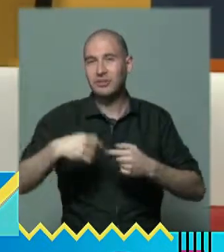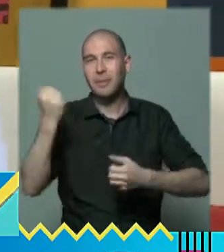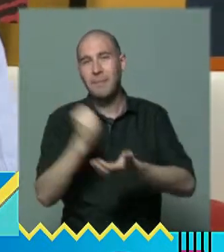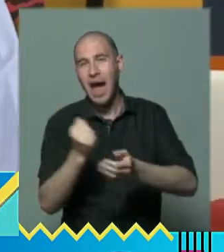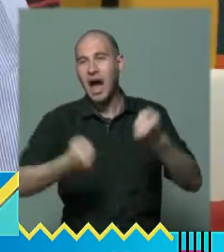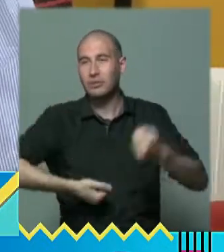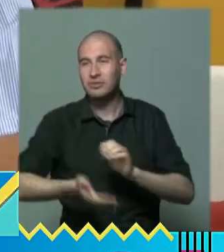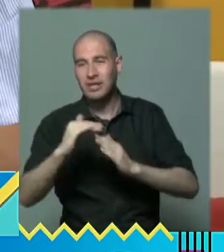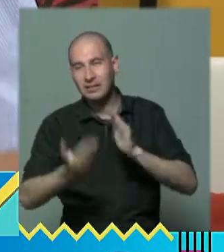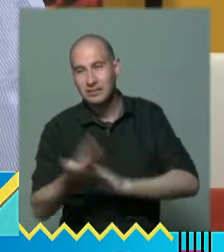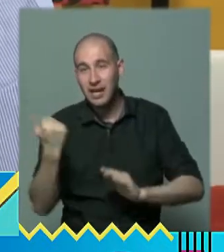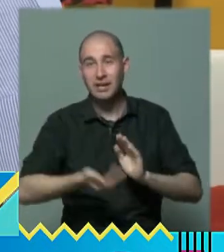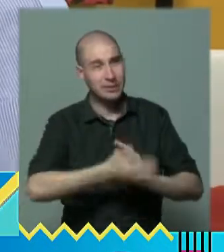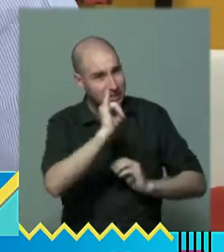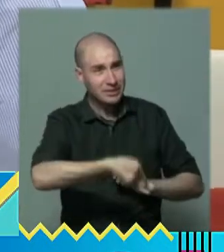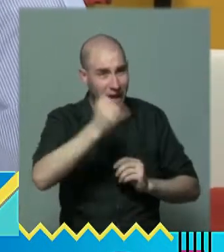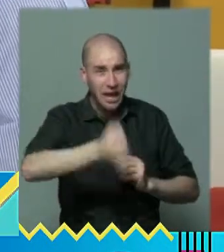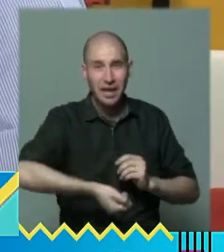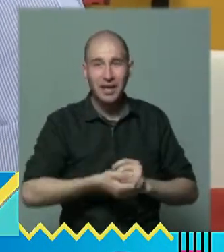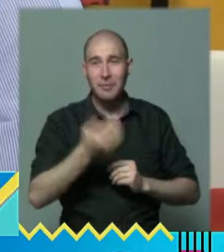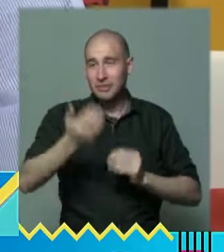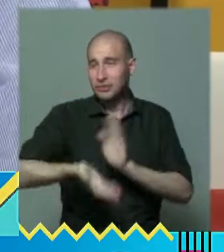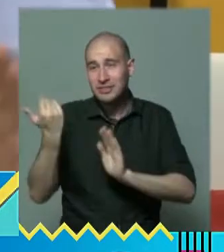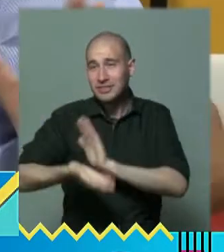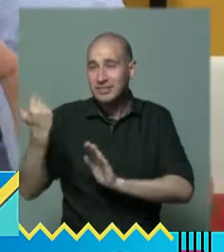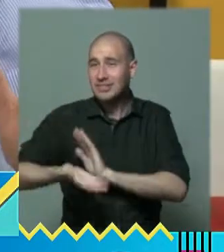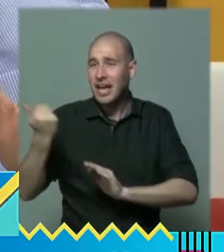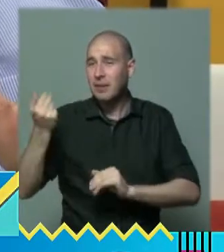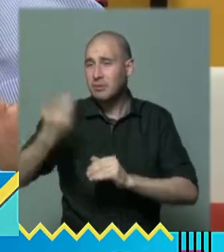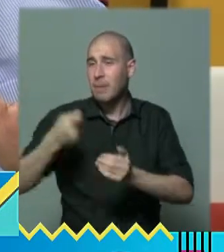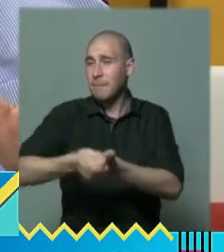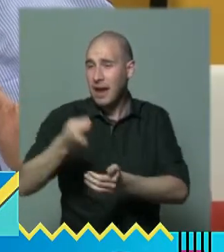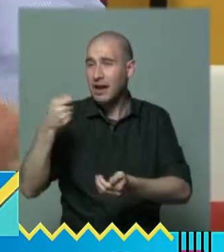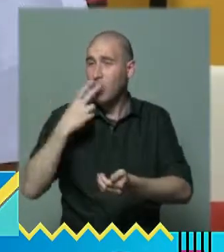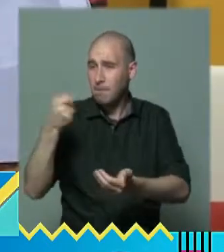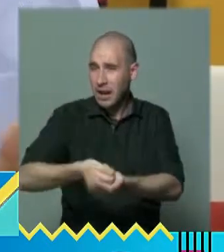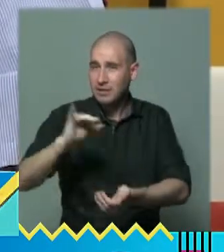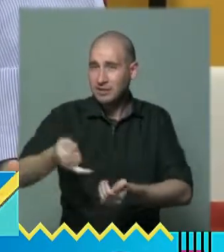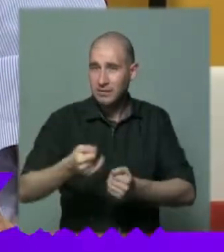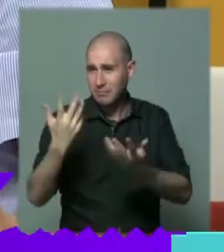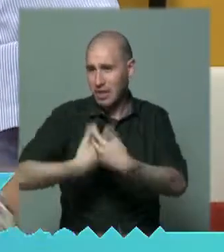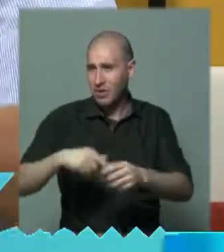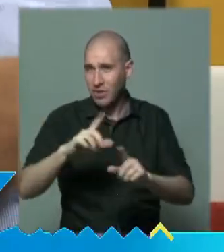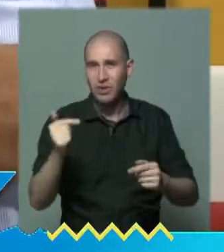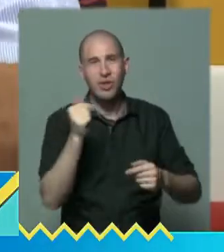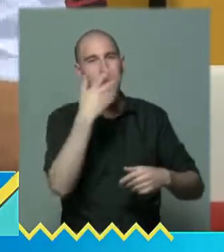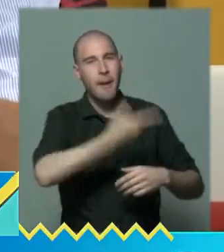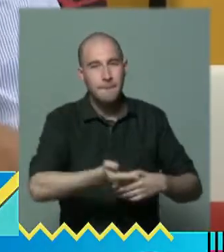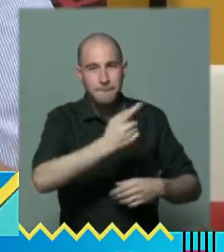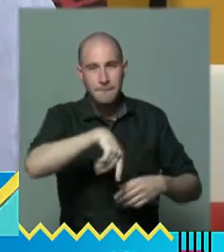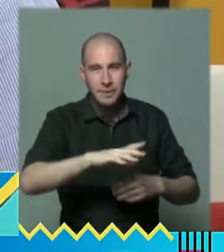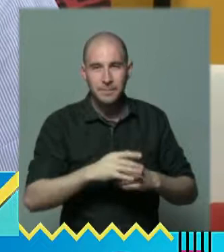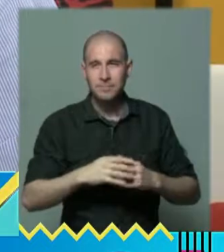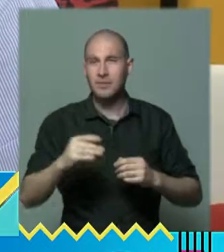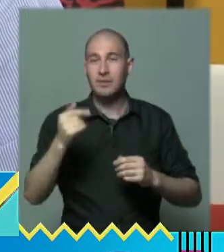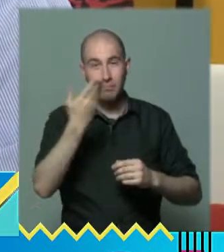saquémosle la casa. Entonces empezamos a sacarle a todo el mundo lo que tiene para que puedan pagar la luz. Por supuesto. Pero no mezclemos las cosas, porque usted no le puede cambiar el modo de vivir